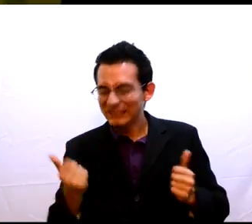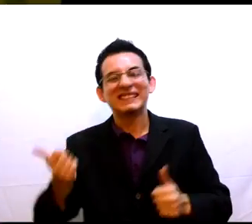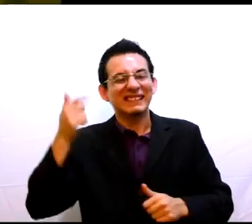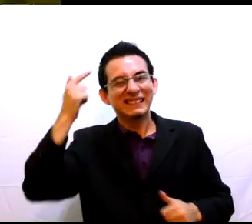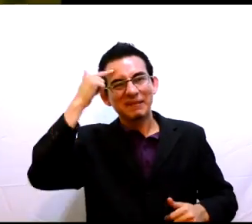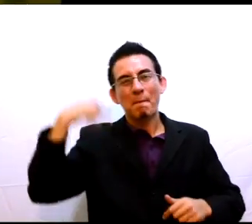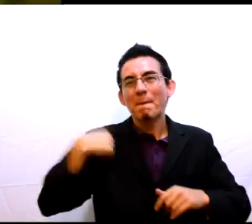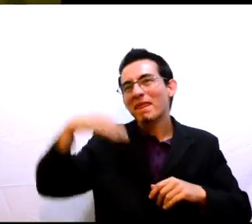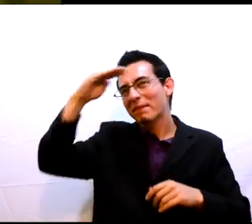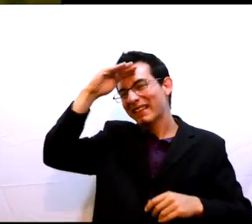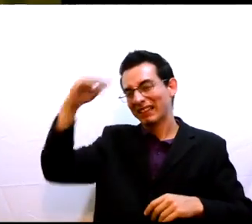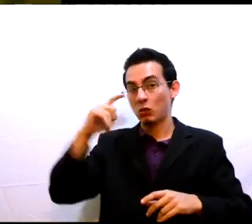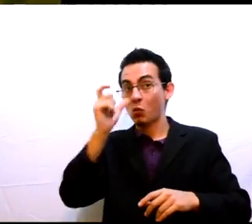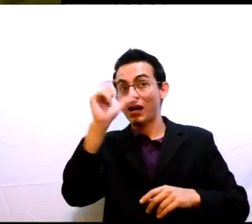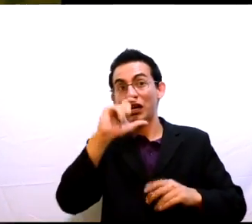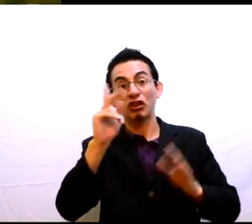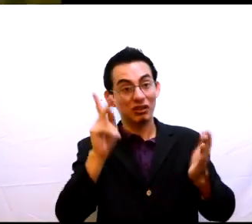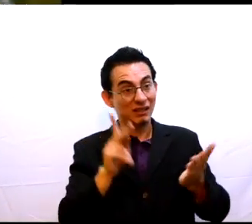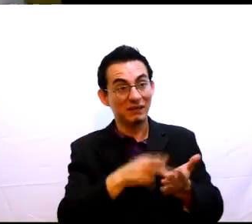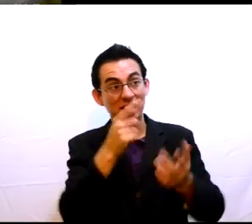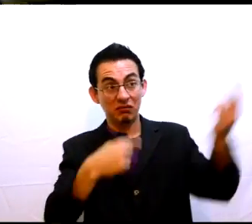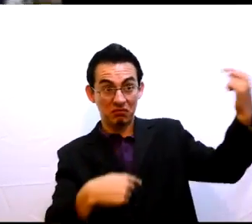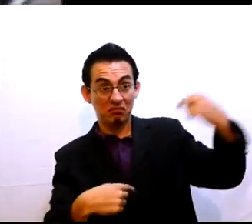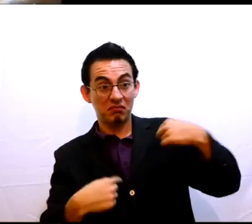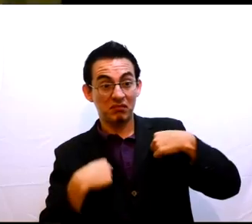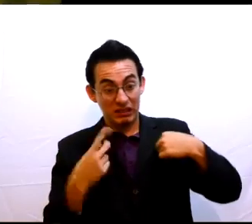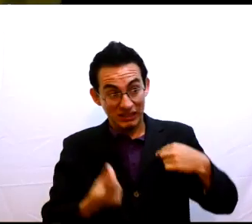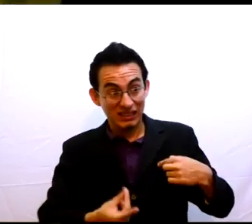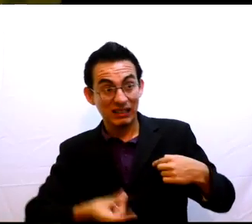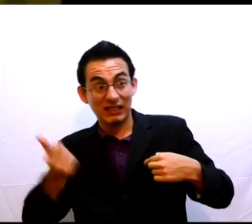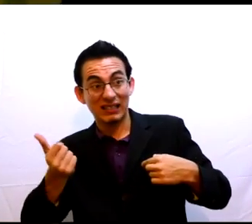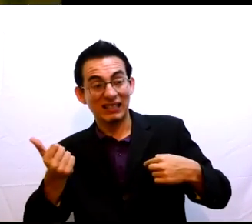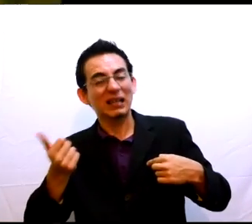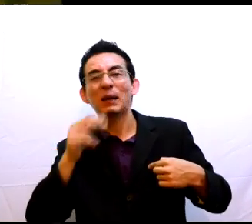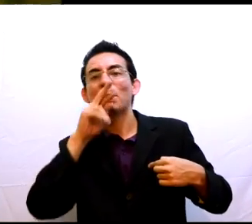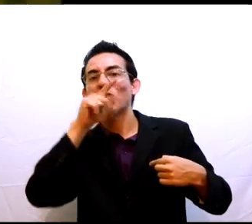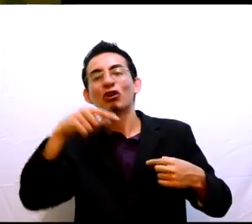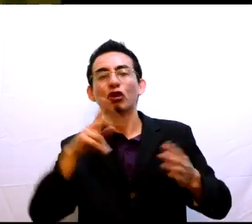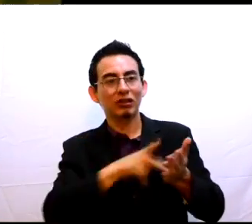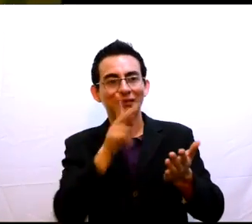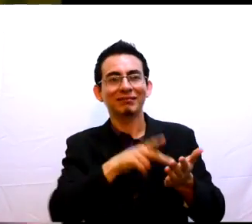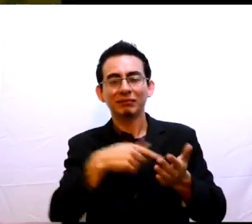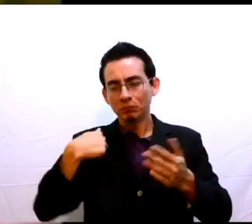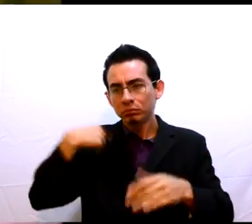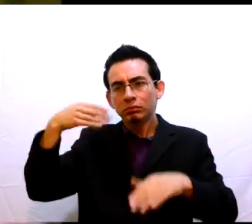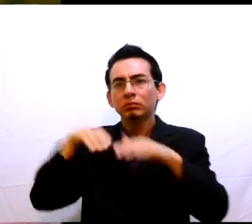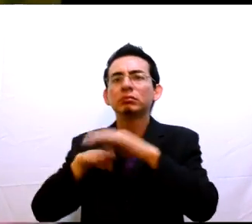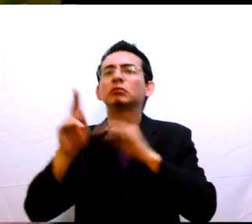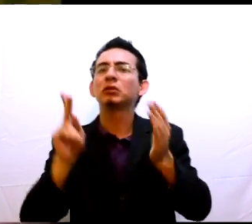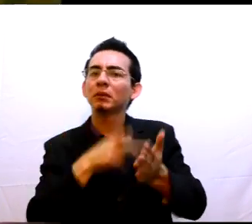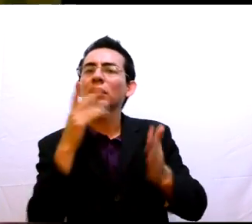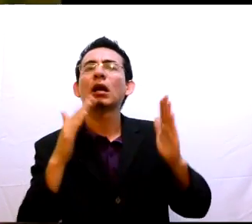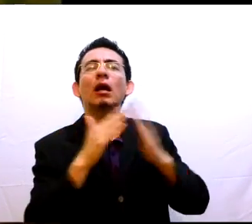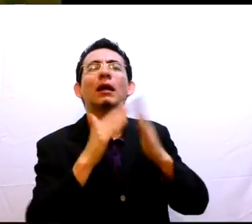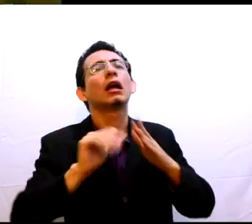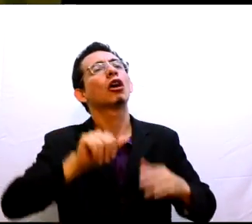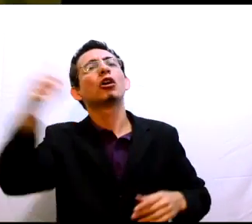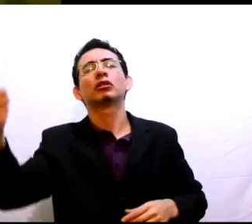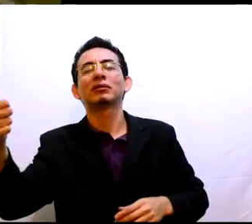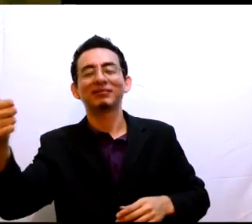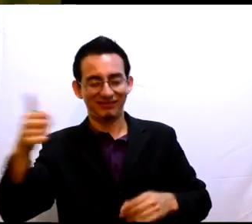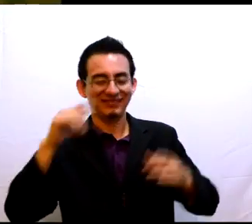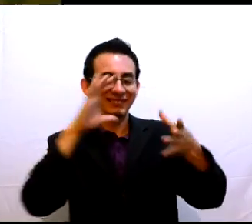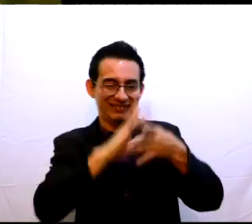haré para que cuando se me quite de la mayordomía me reciban en sus casas versículo